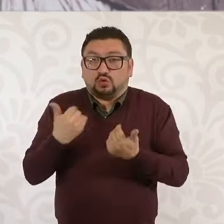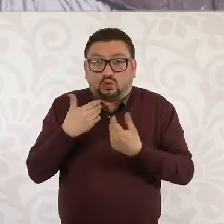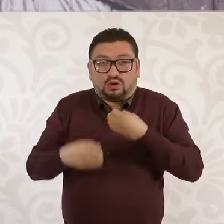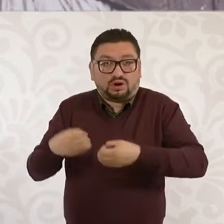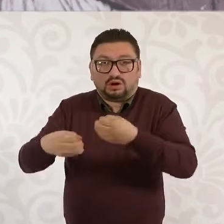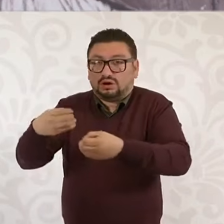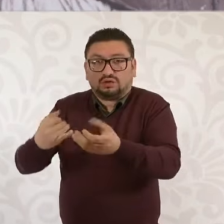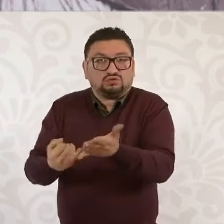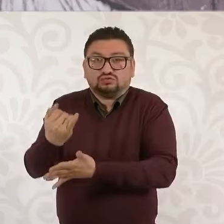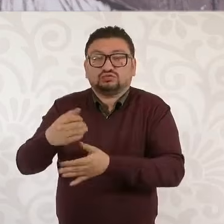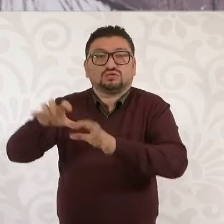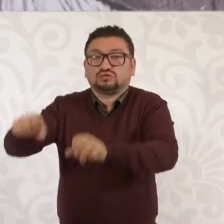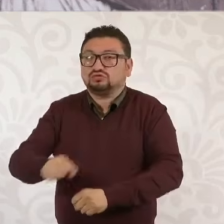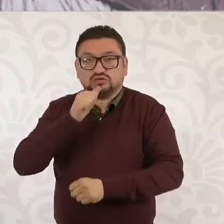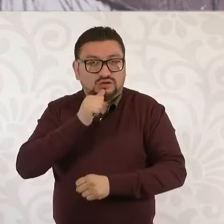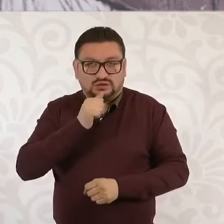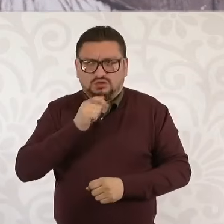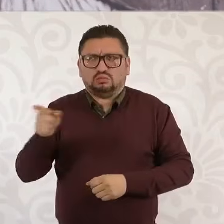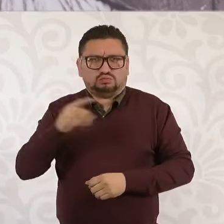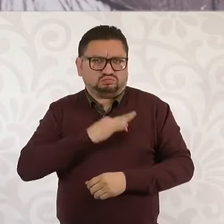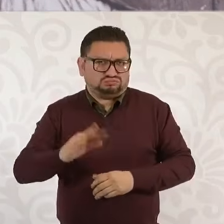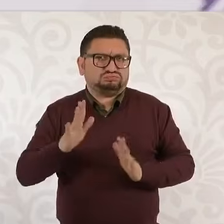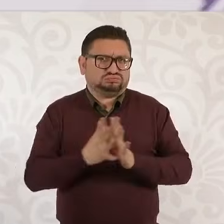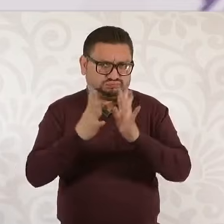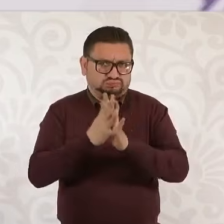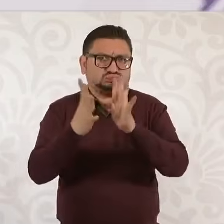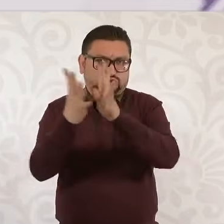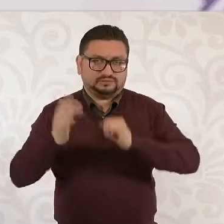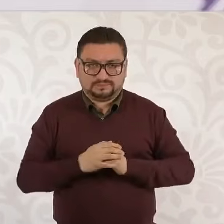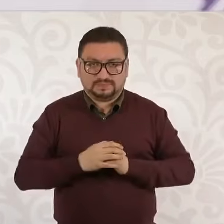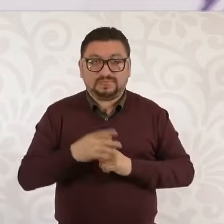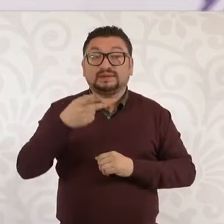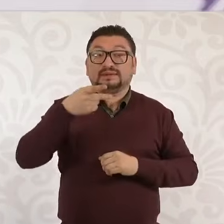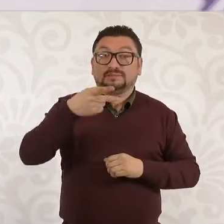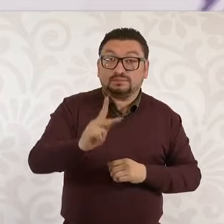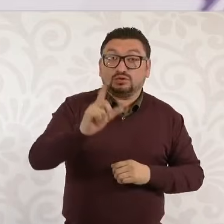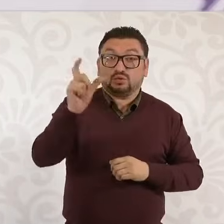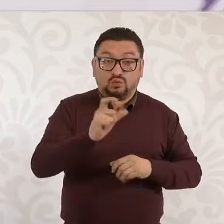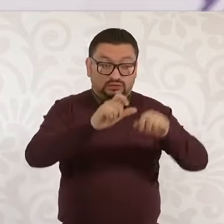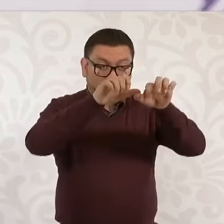Cuando ya hay una orden de aprehensión y hay un amparo, pues también hay una garantía